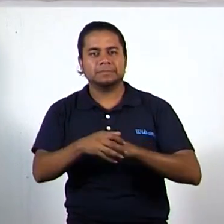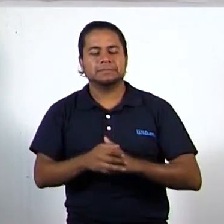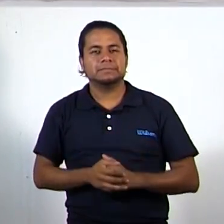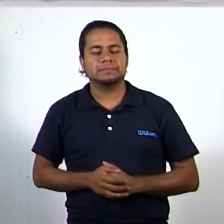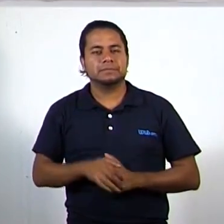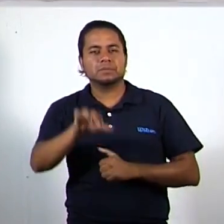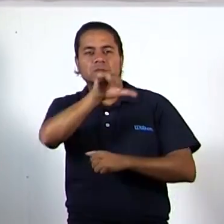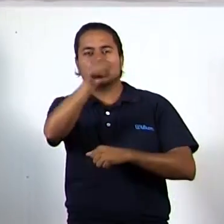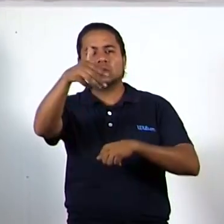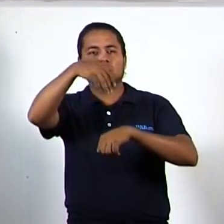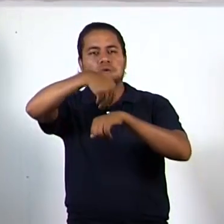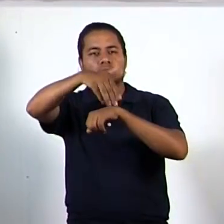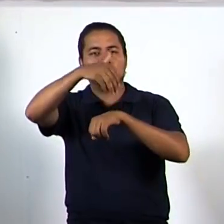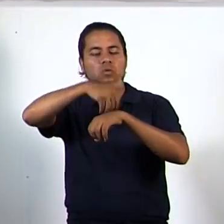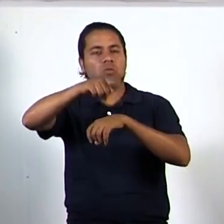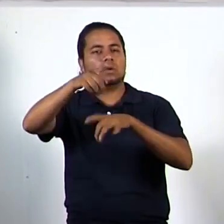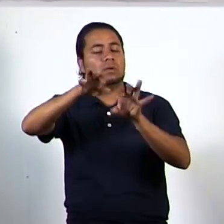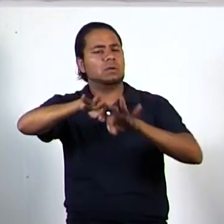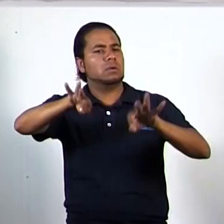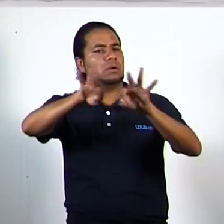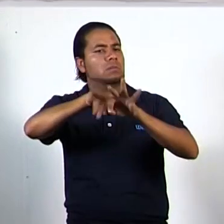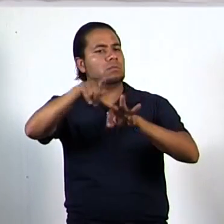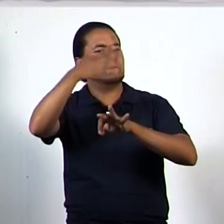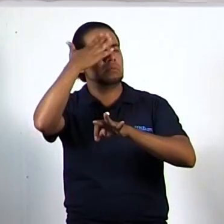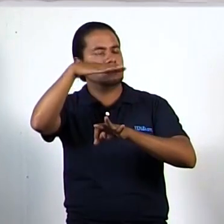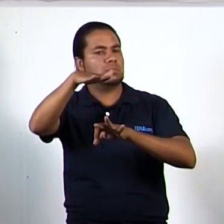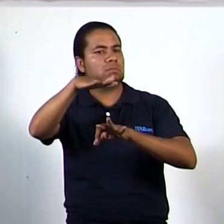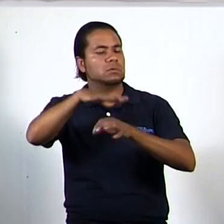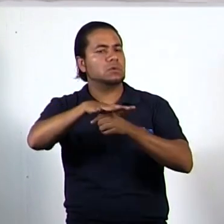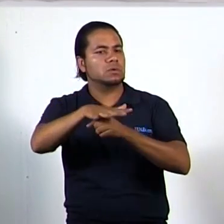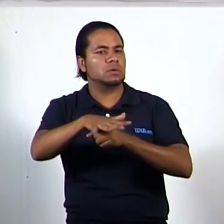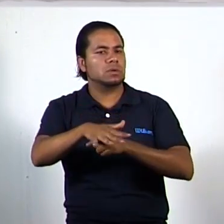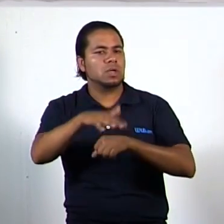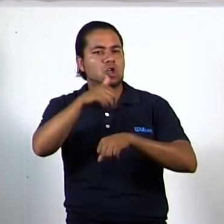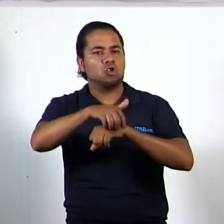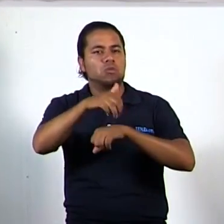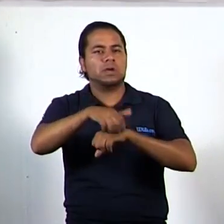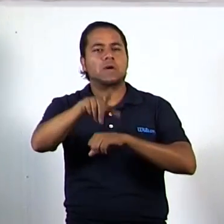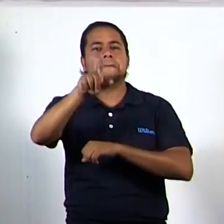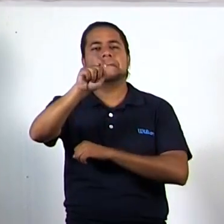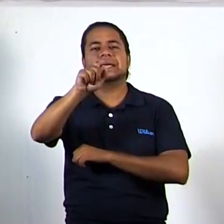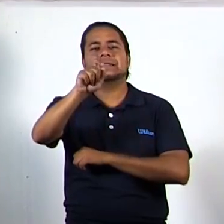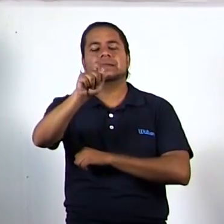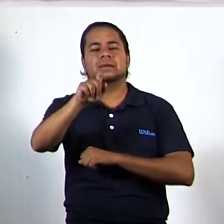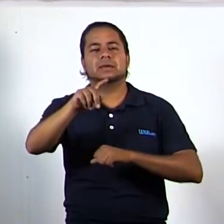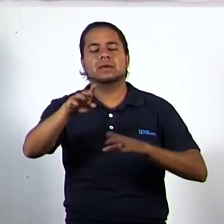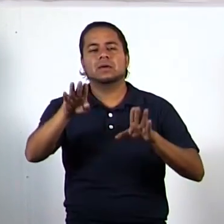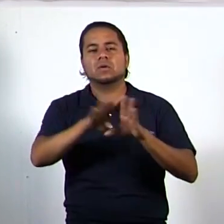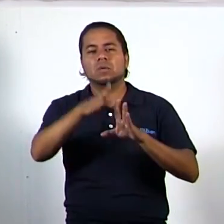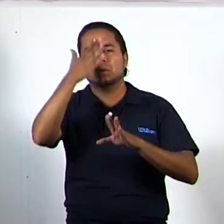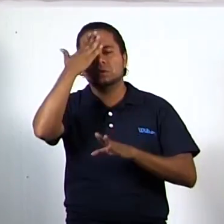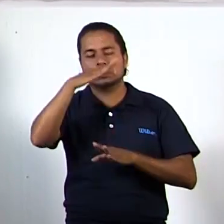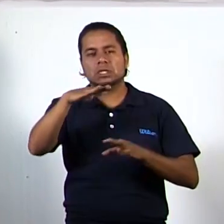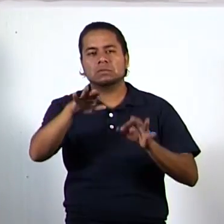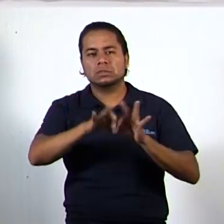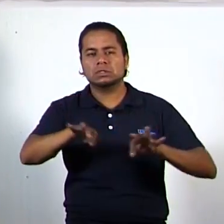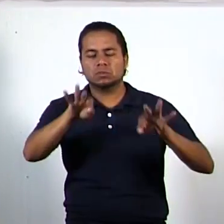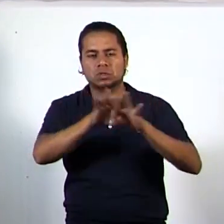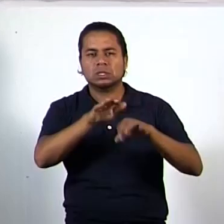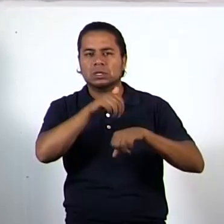¿Qué otro número importante conoces? Sí, es el número 20. ¿Y cómo sabemos que es un número